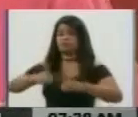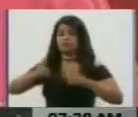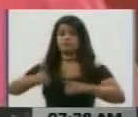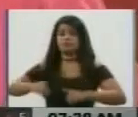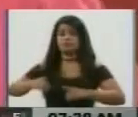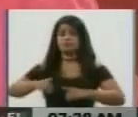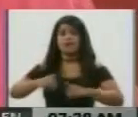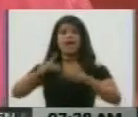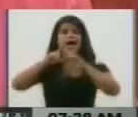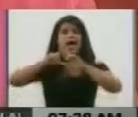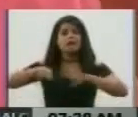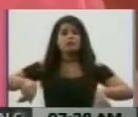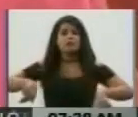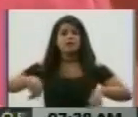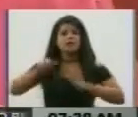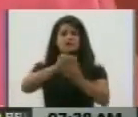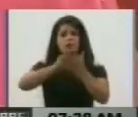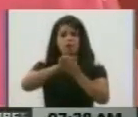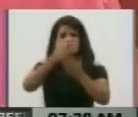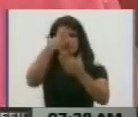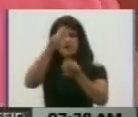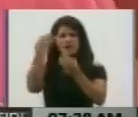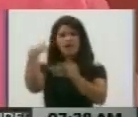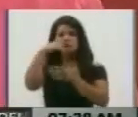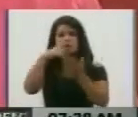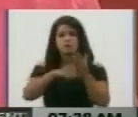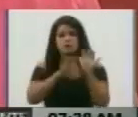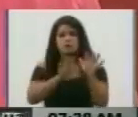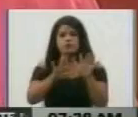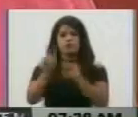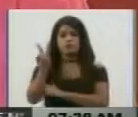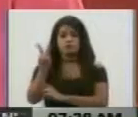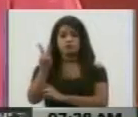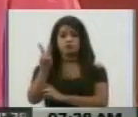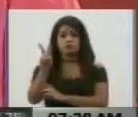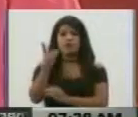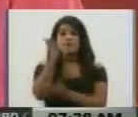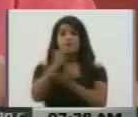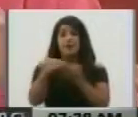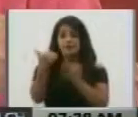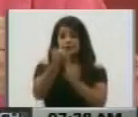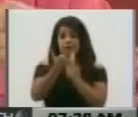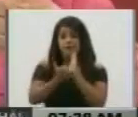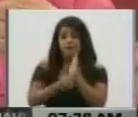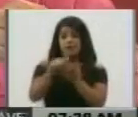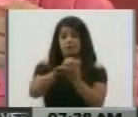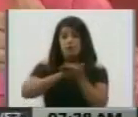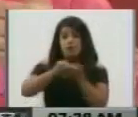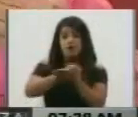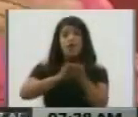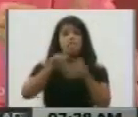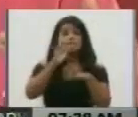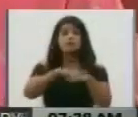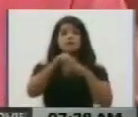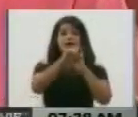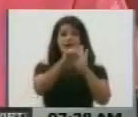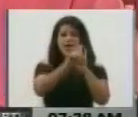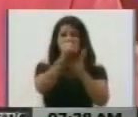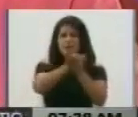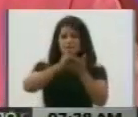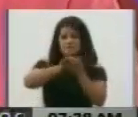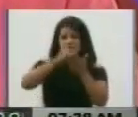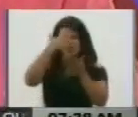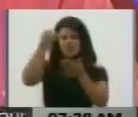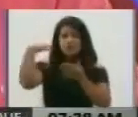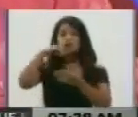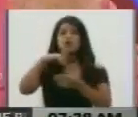mira, anulan la amnistía del año 92, parcialmente, la que sirvió para incorporar a los guerrilleros del